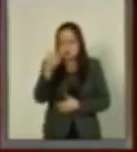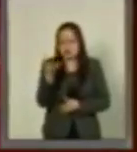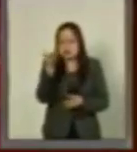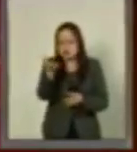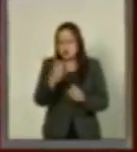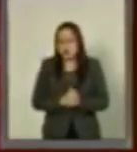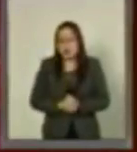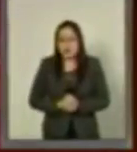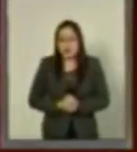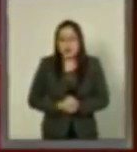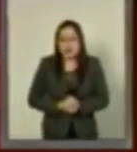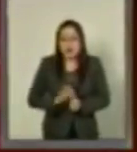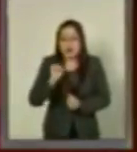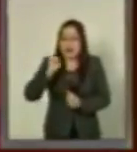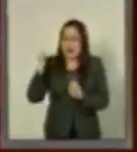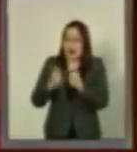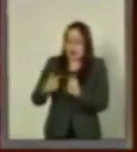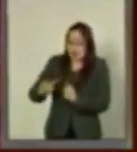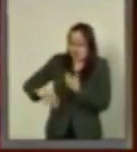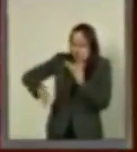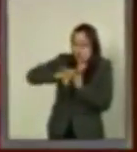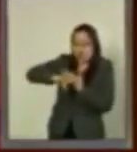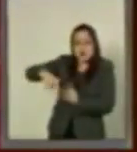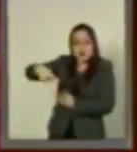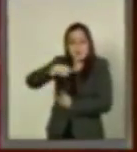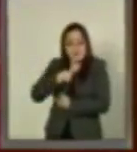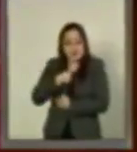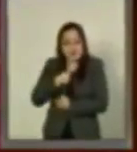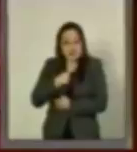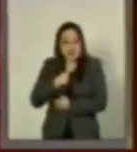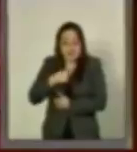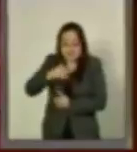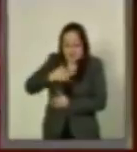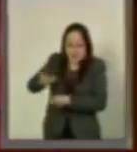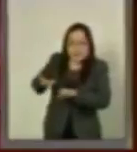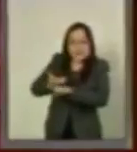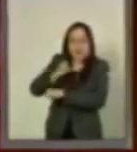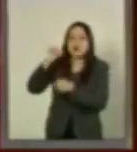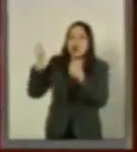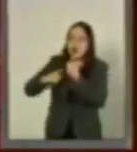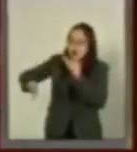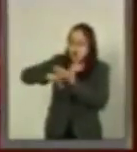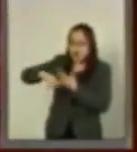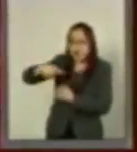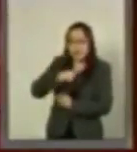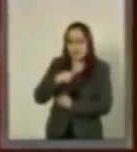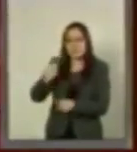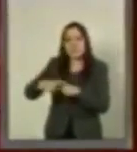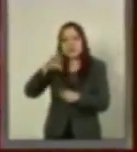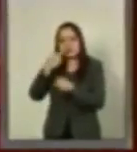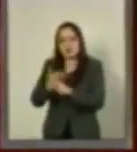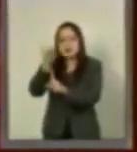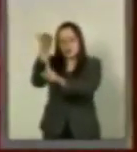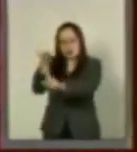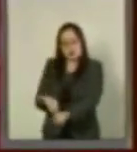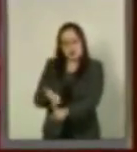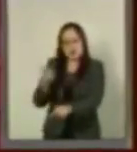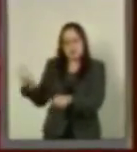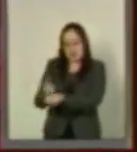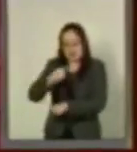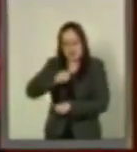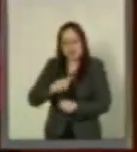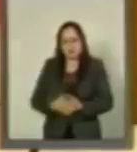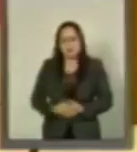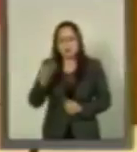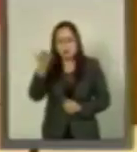si algo me llega a pasar a mí, en mi estado, por cualquier cosa, lo hago responsable de lo que esté